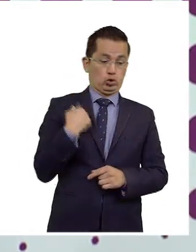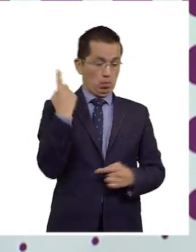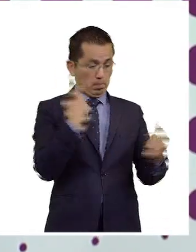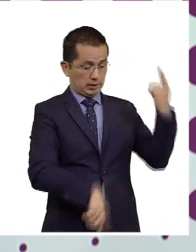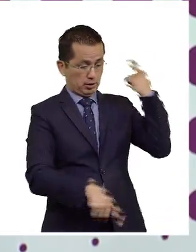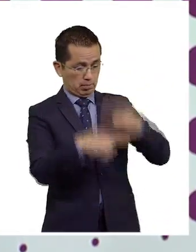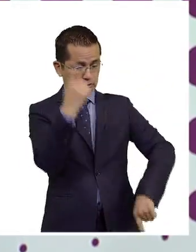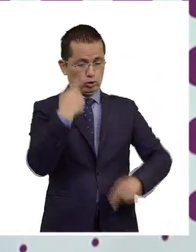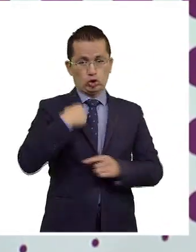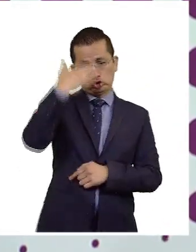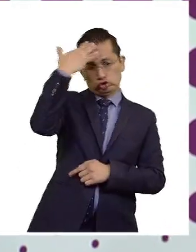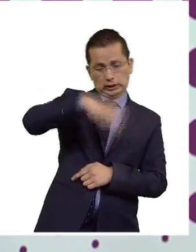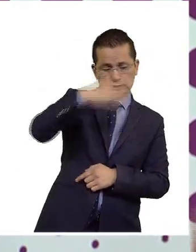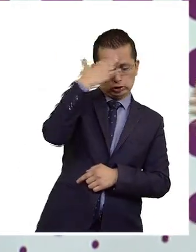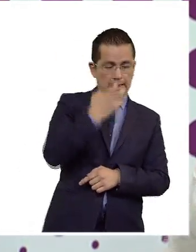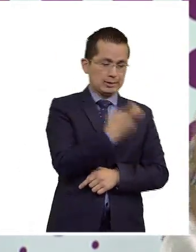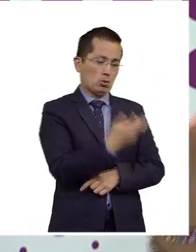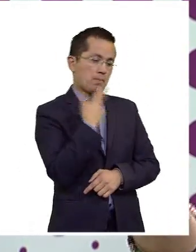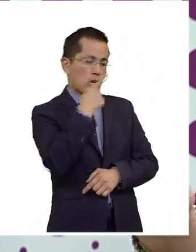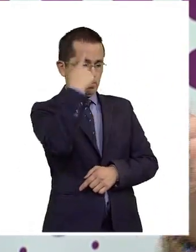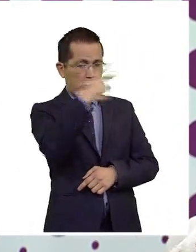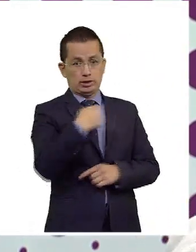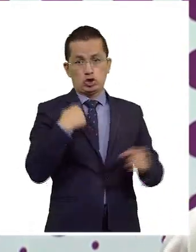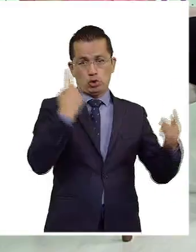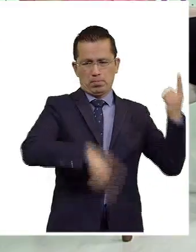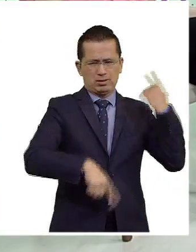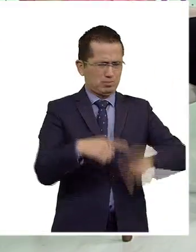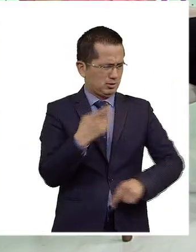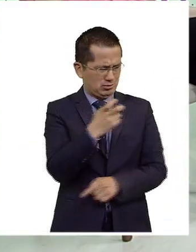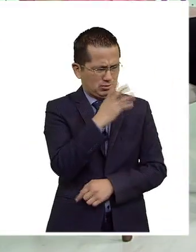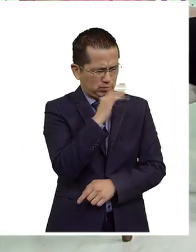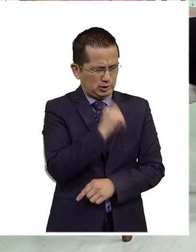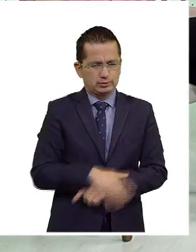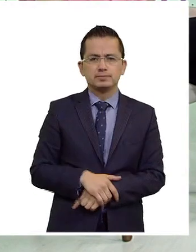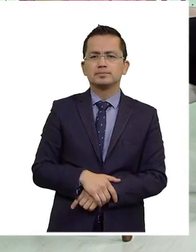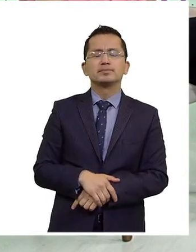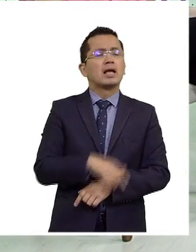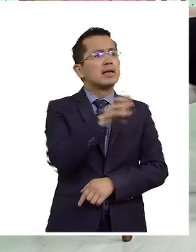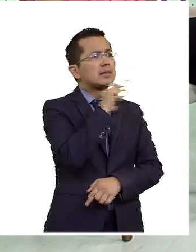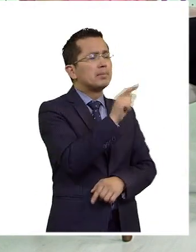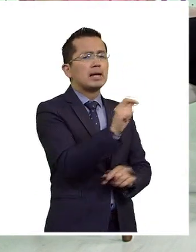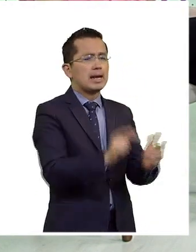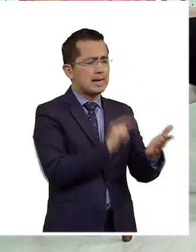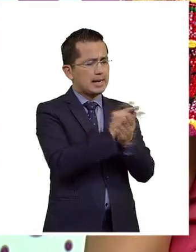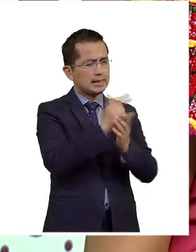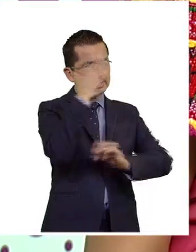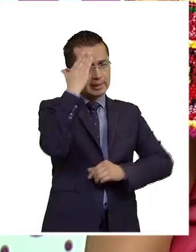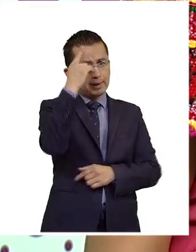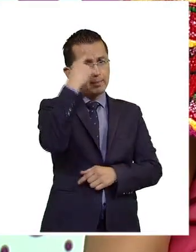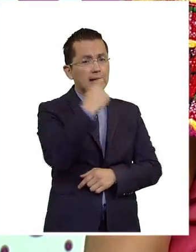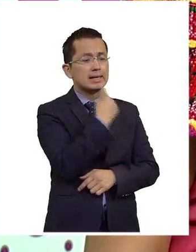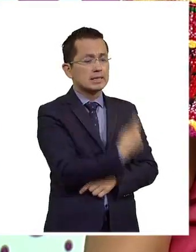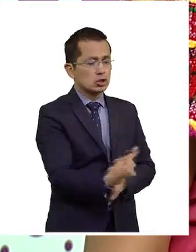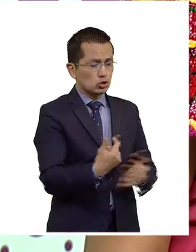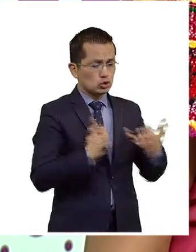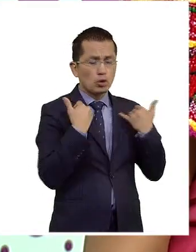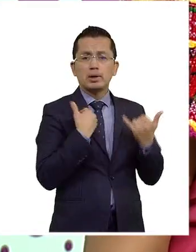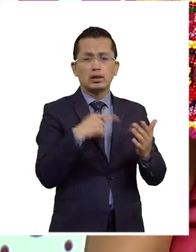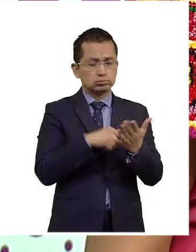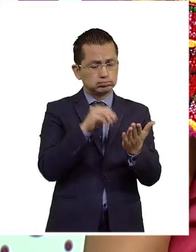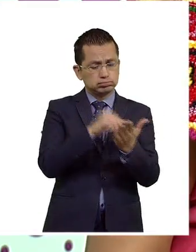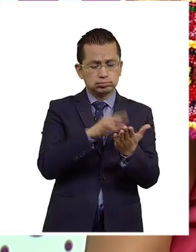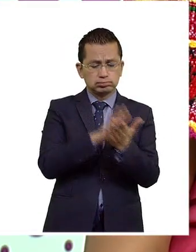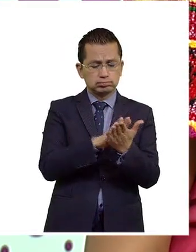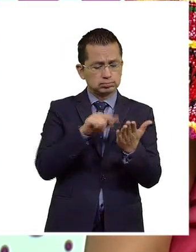creo que es mejor para ti, ¿no? Y en la Ley General de Niñas, Niños y Adolescentes se habla del derecho a la prioridad de niñas, niños y adolescentes. Y